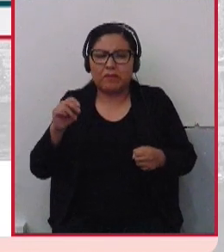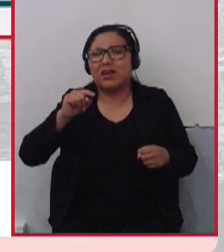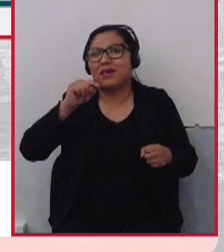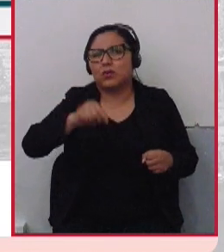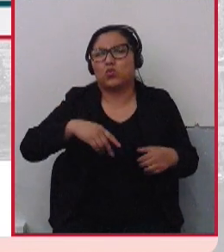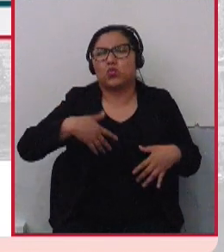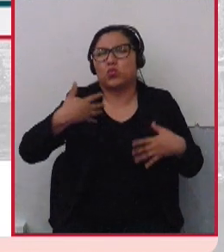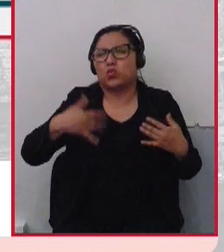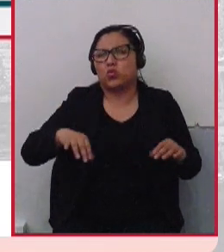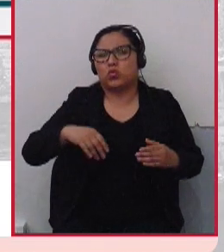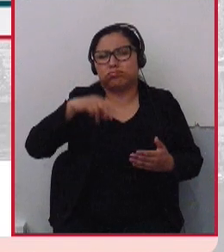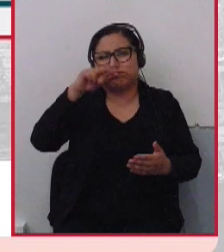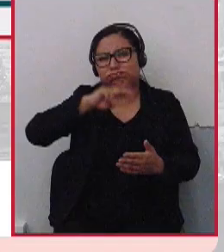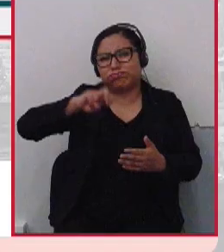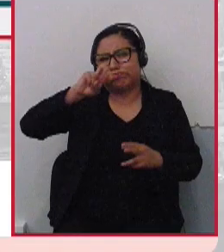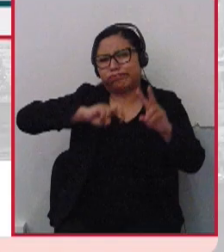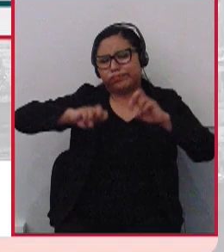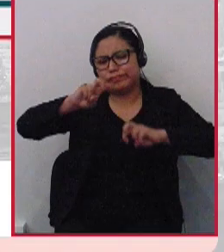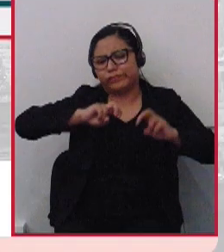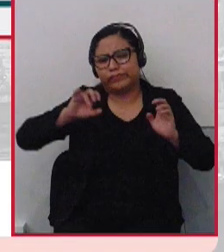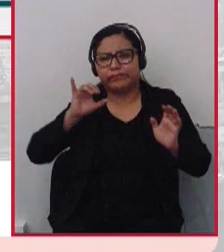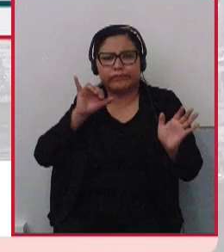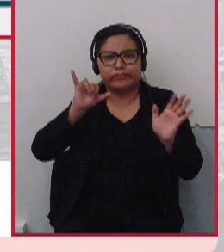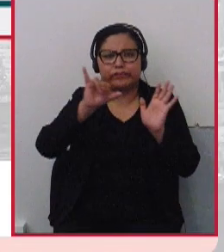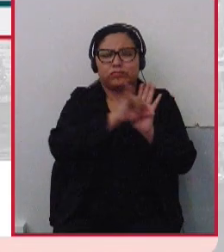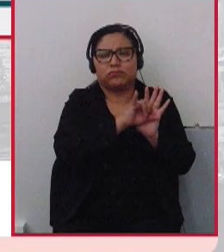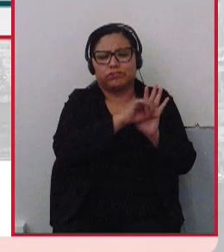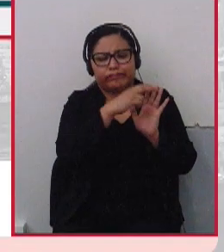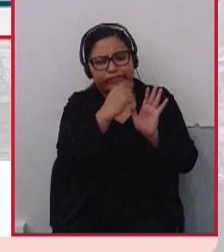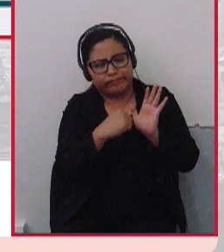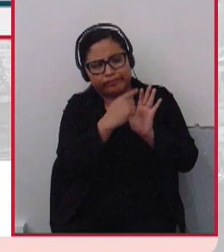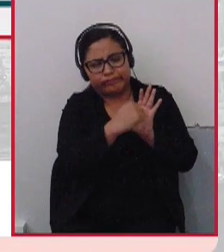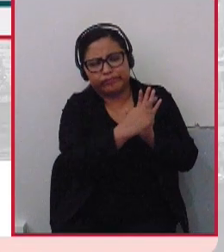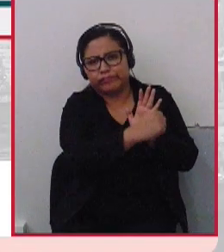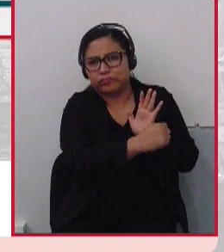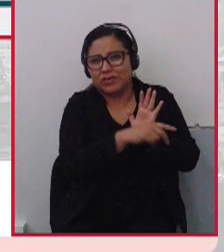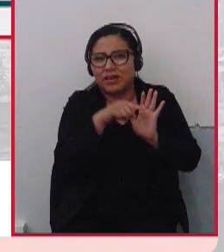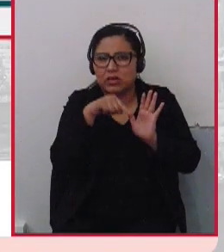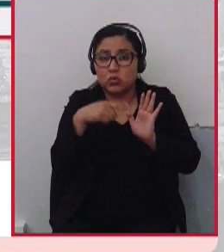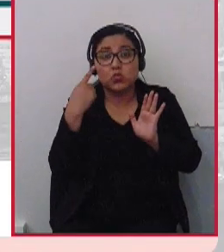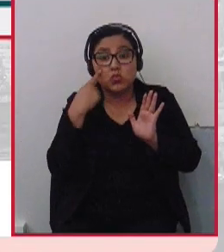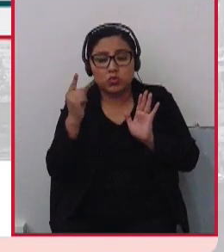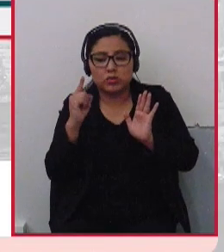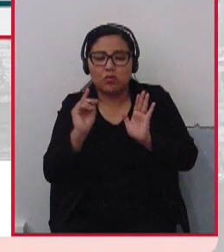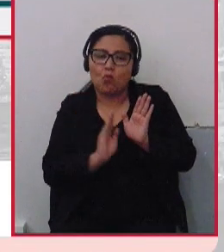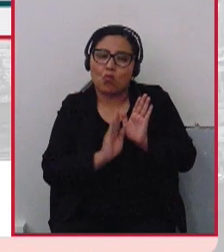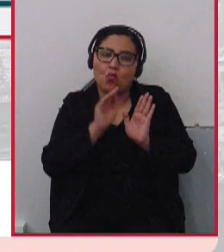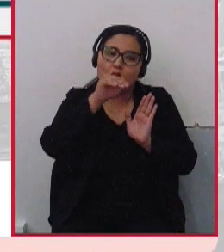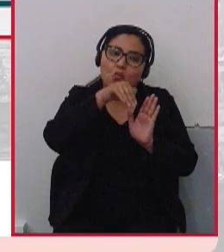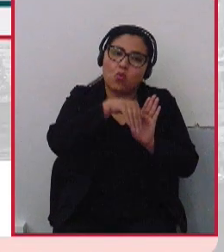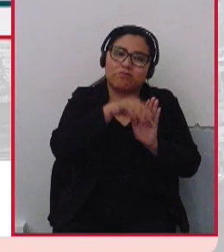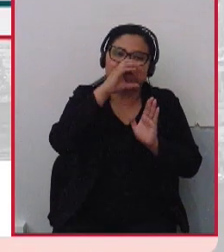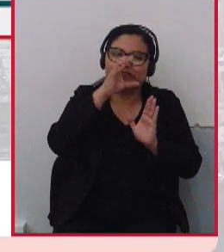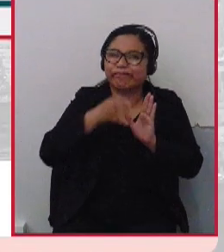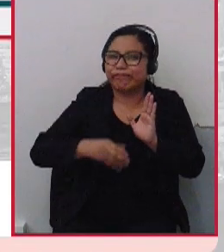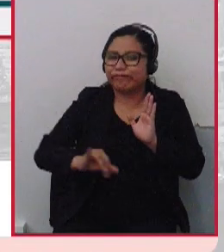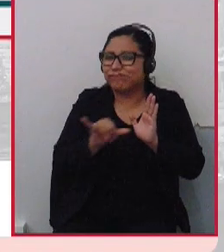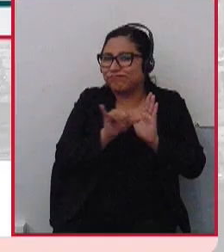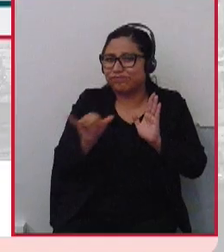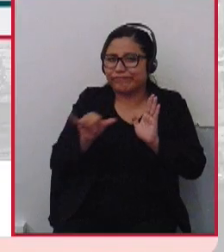de varias operaciones y encontró esta gráfica, ¿no? Que es conocida como la curva del elefante,